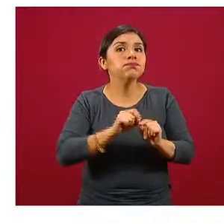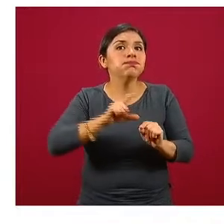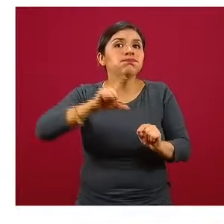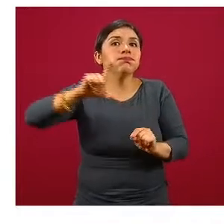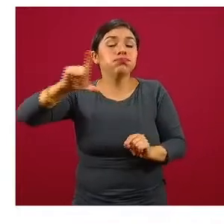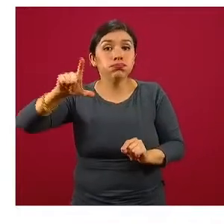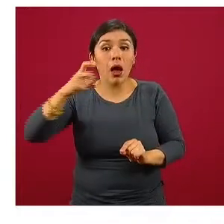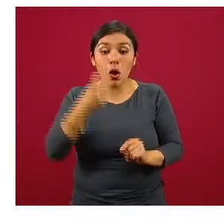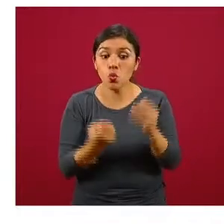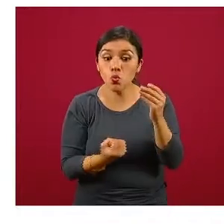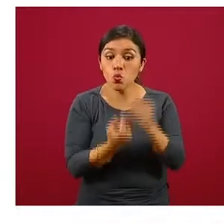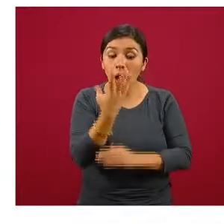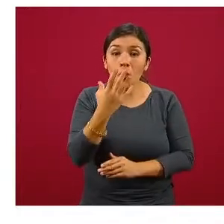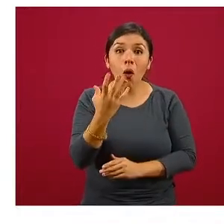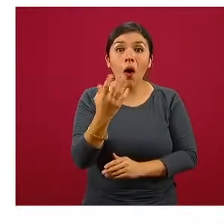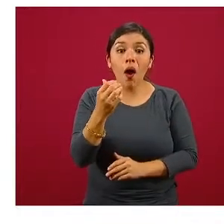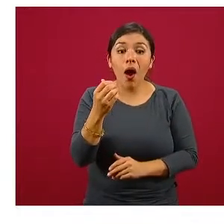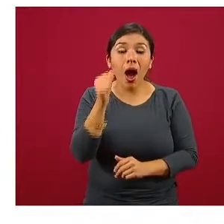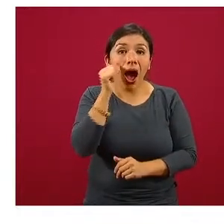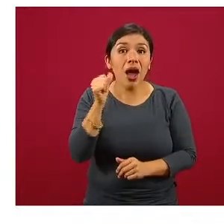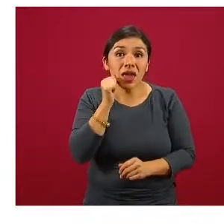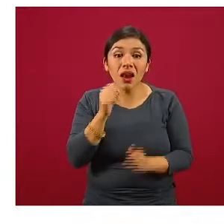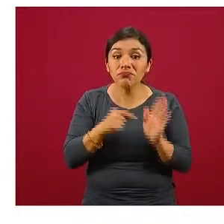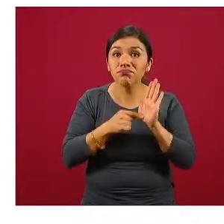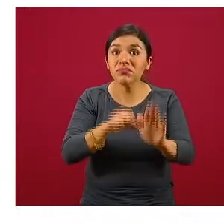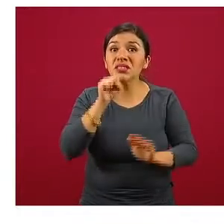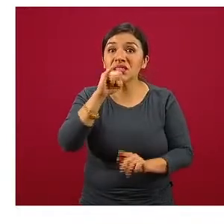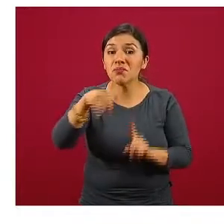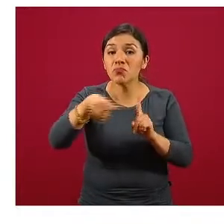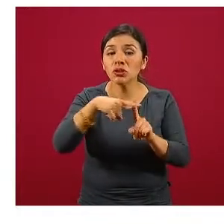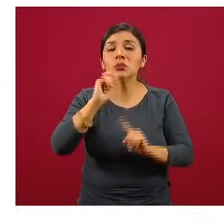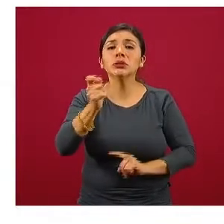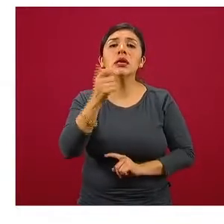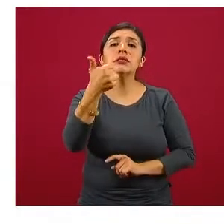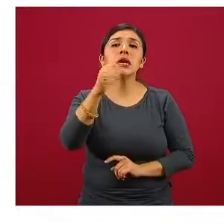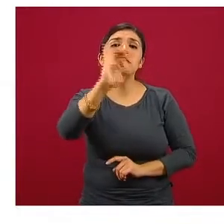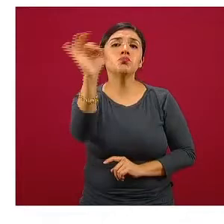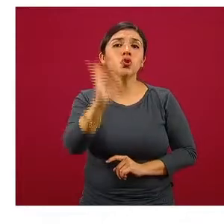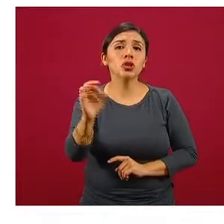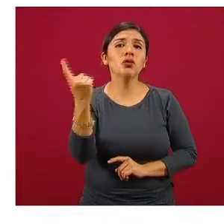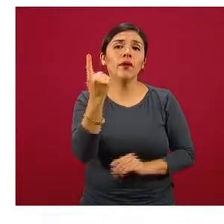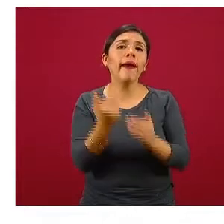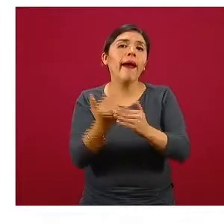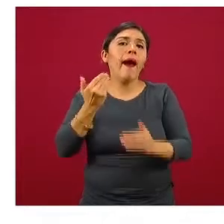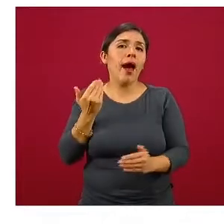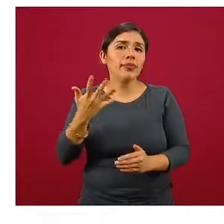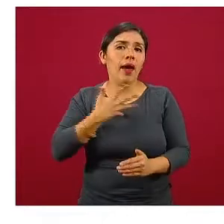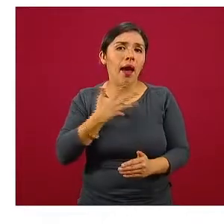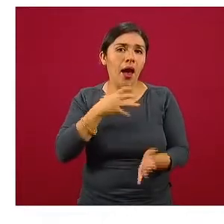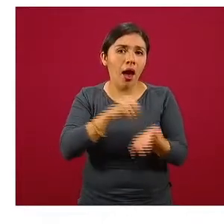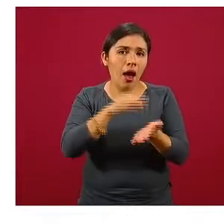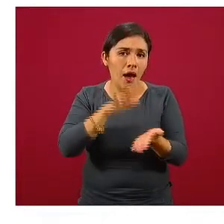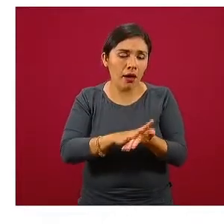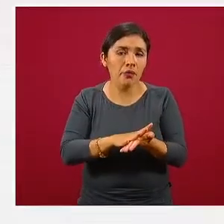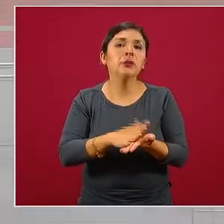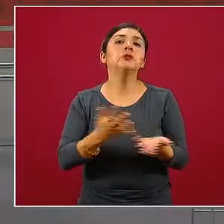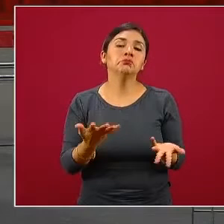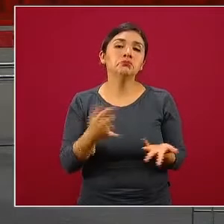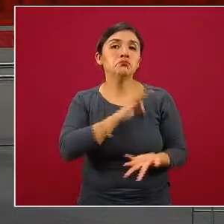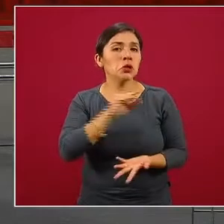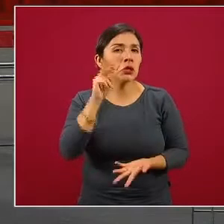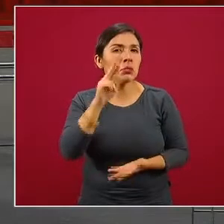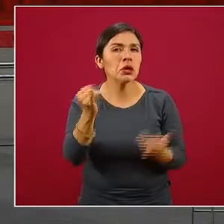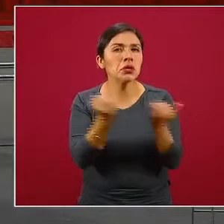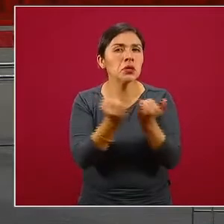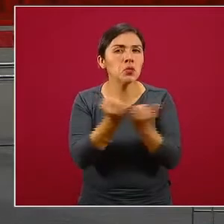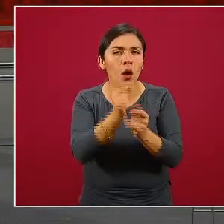estos nuevos casos confirmados representan solo un 6% de lo que se tenía acumulado de manera anterior, y podemos ver